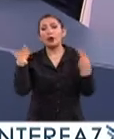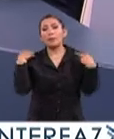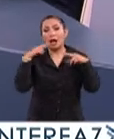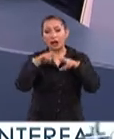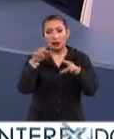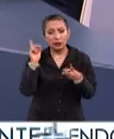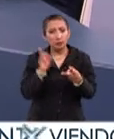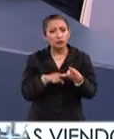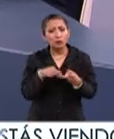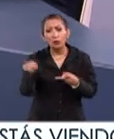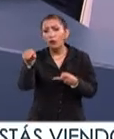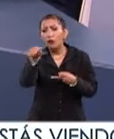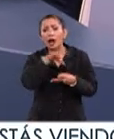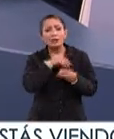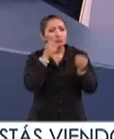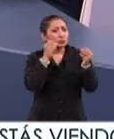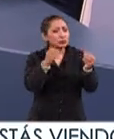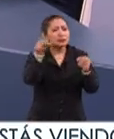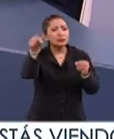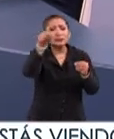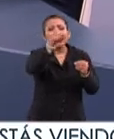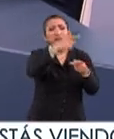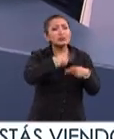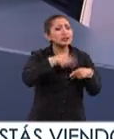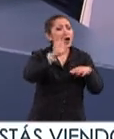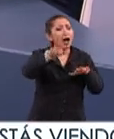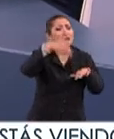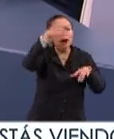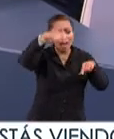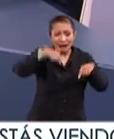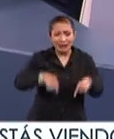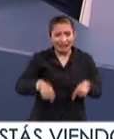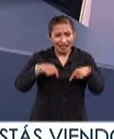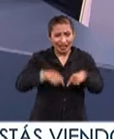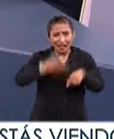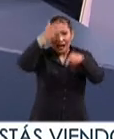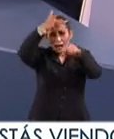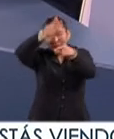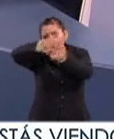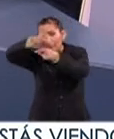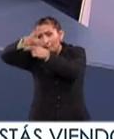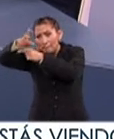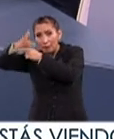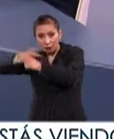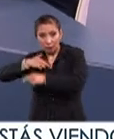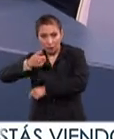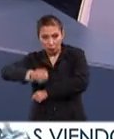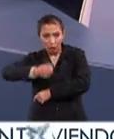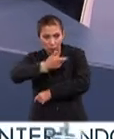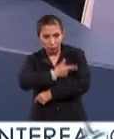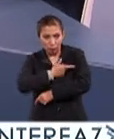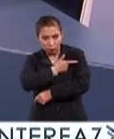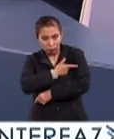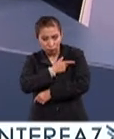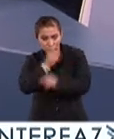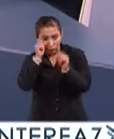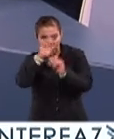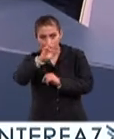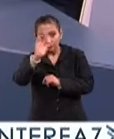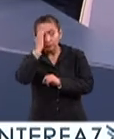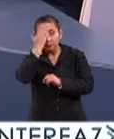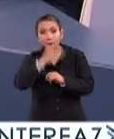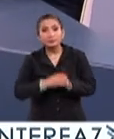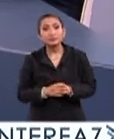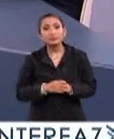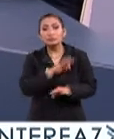investigador. Hay un sinfín allá afuera, aquí mismo, con los camarógrafos, que por cierto los saludo con mucho aprecio y